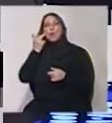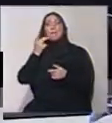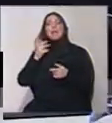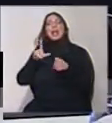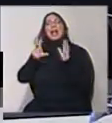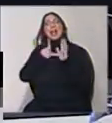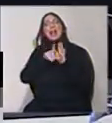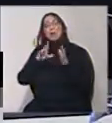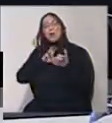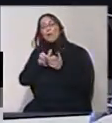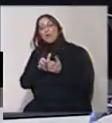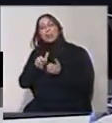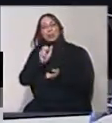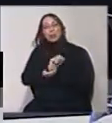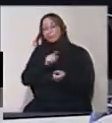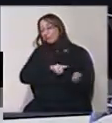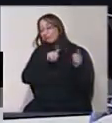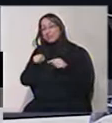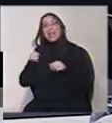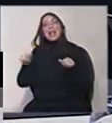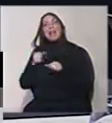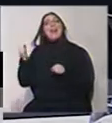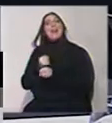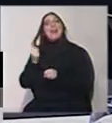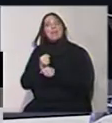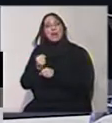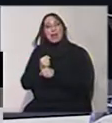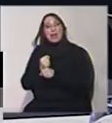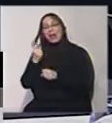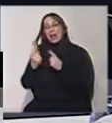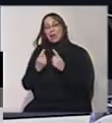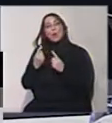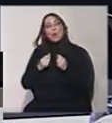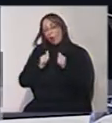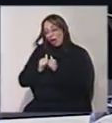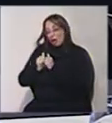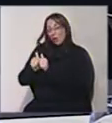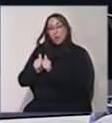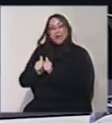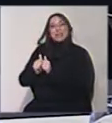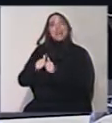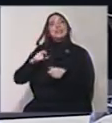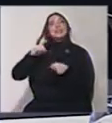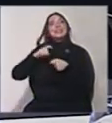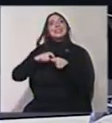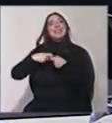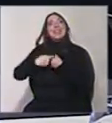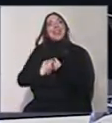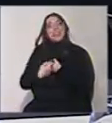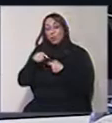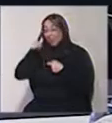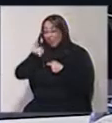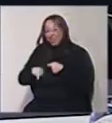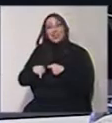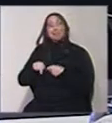ley, fueron incorporados a tareas laborales, de alguna manera acompañados por los sindicatos, y esos gurises jóvenes que